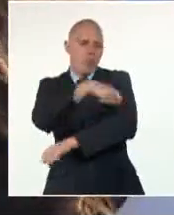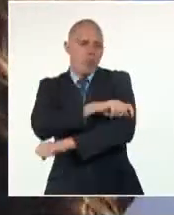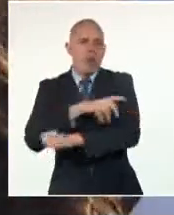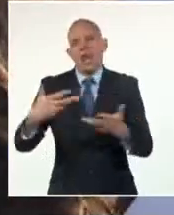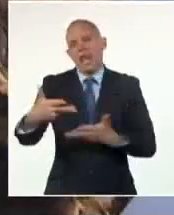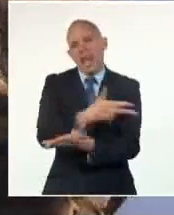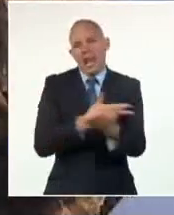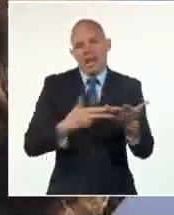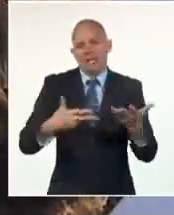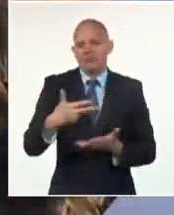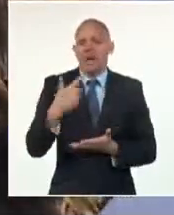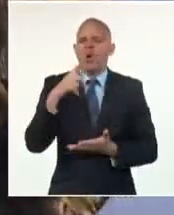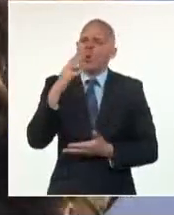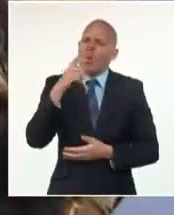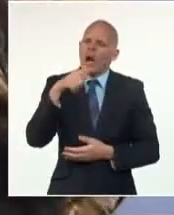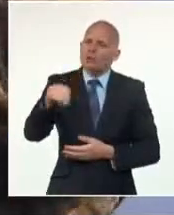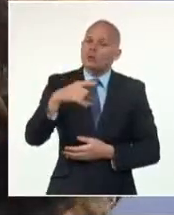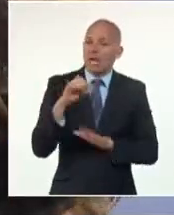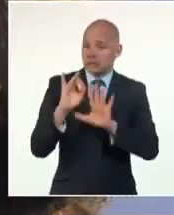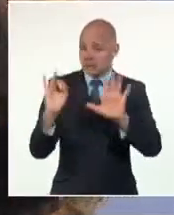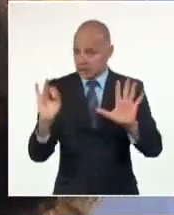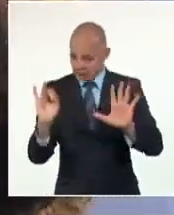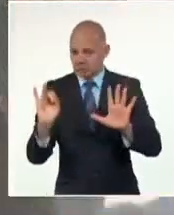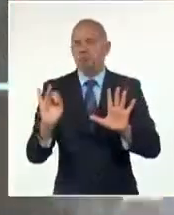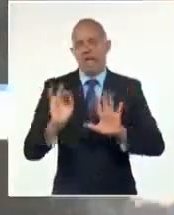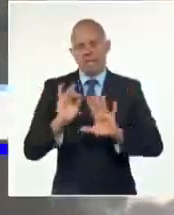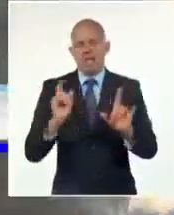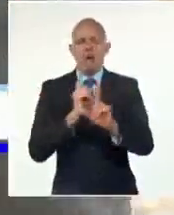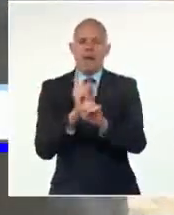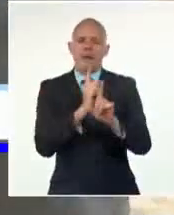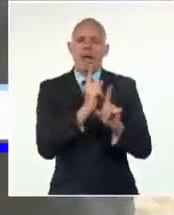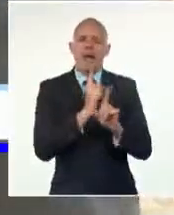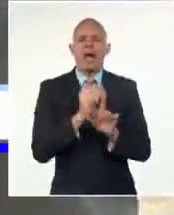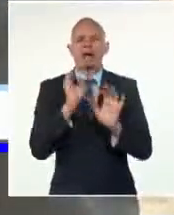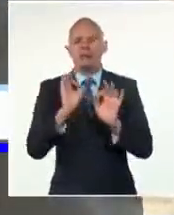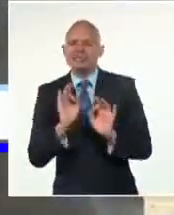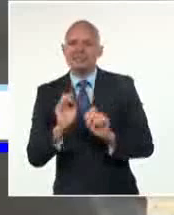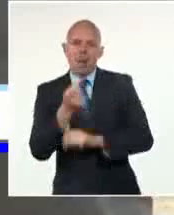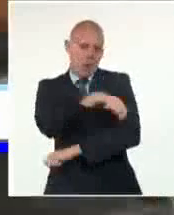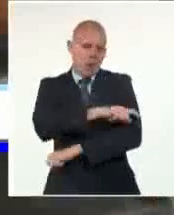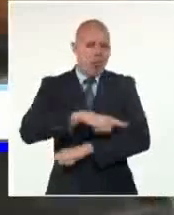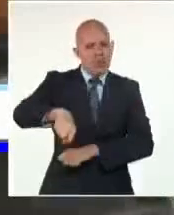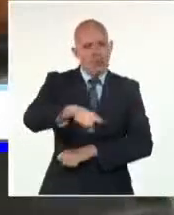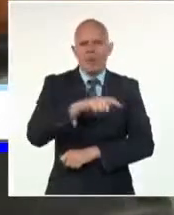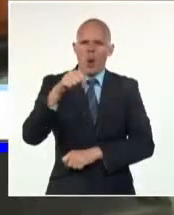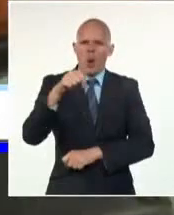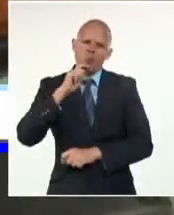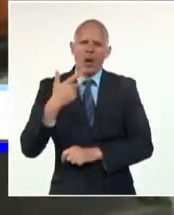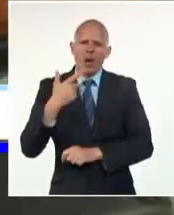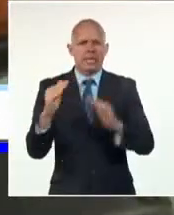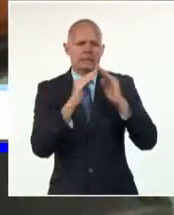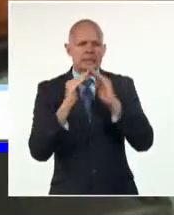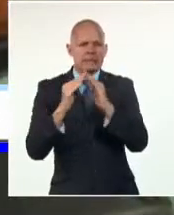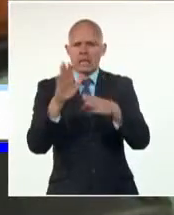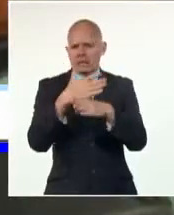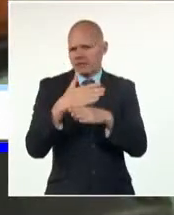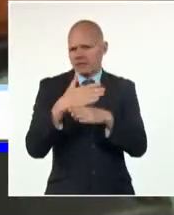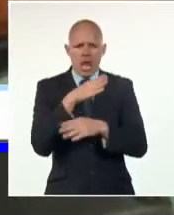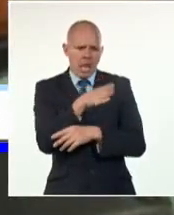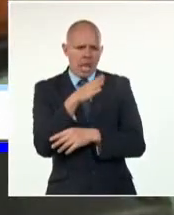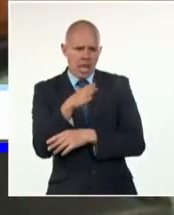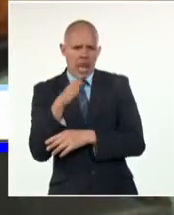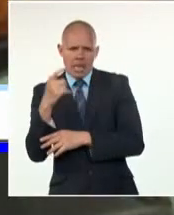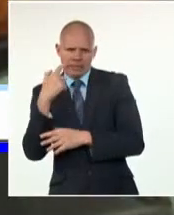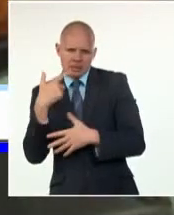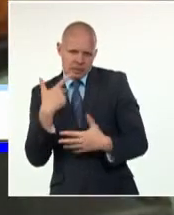Los siete candidatos a diputados a la Asamblea Nacional del Poder Popular por el municipio habanero de Arroyo Naranjo recorrieron varios lugares del territorio. En el